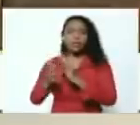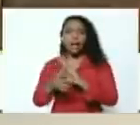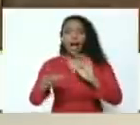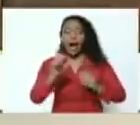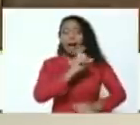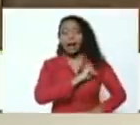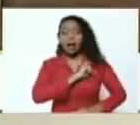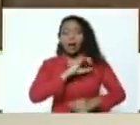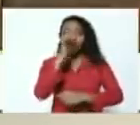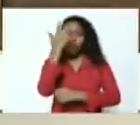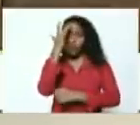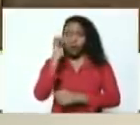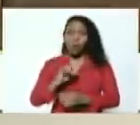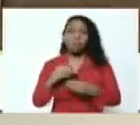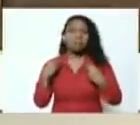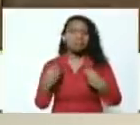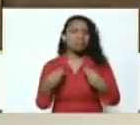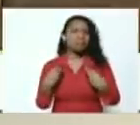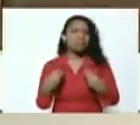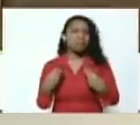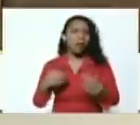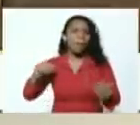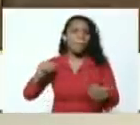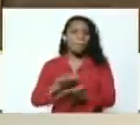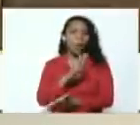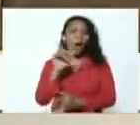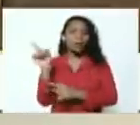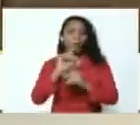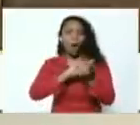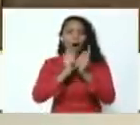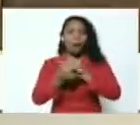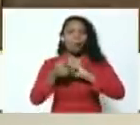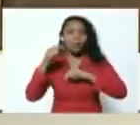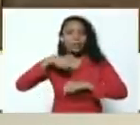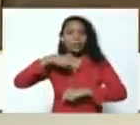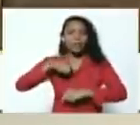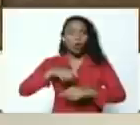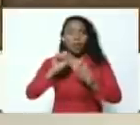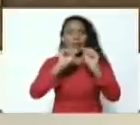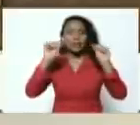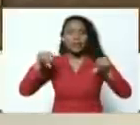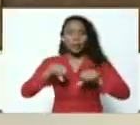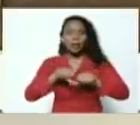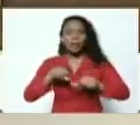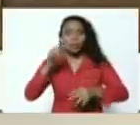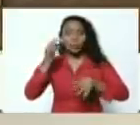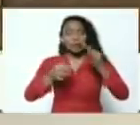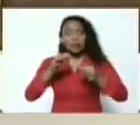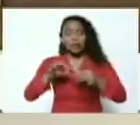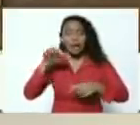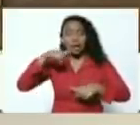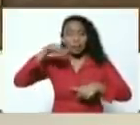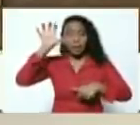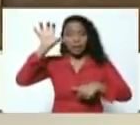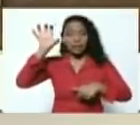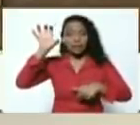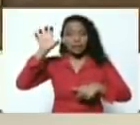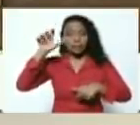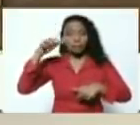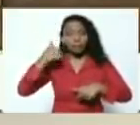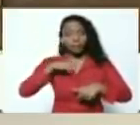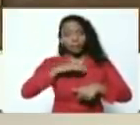febrero para impulsar estos cambios necesarios del sistema de justicia del país. Así que le